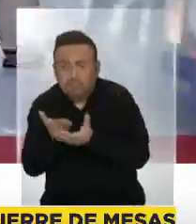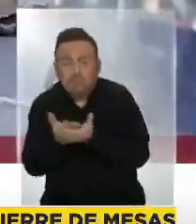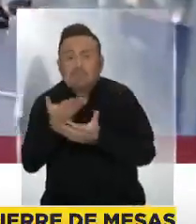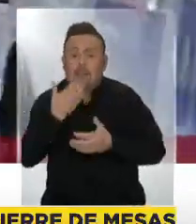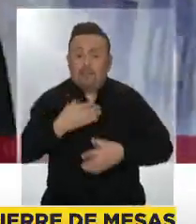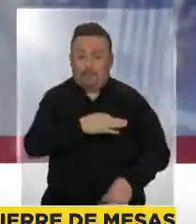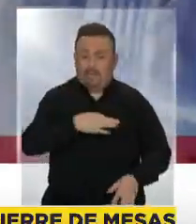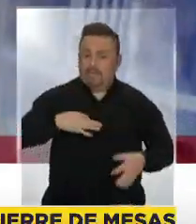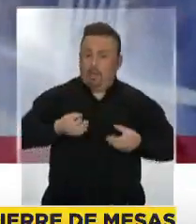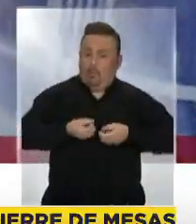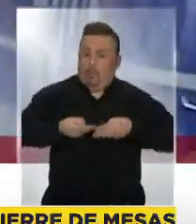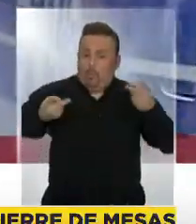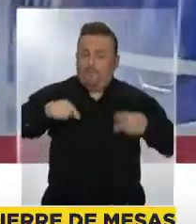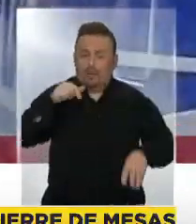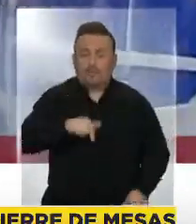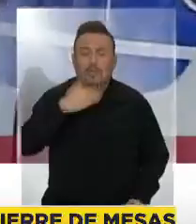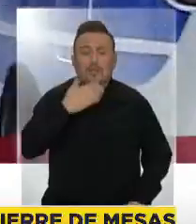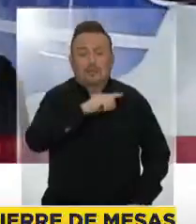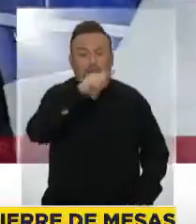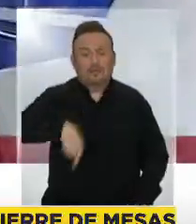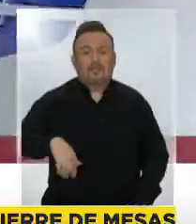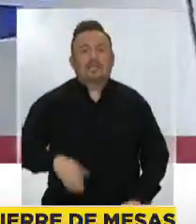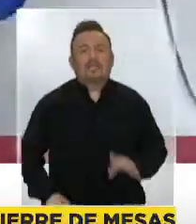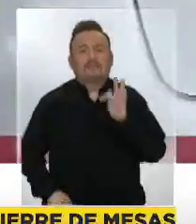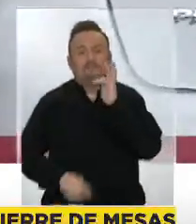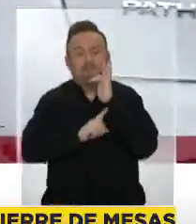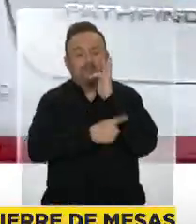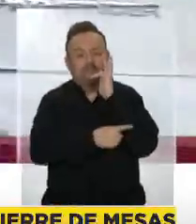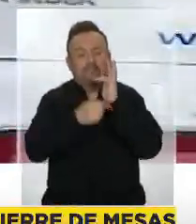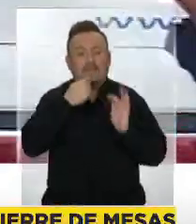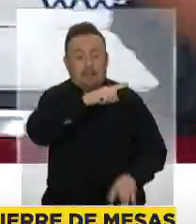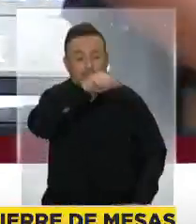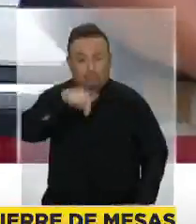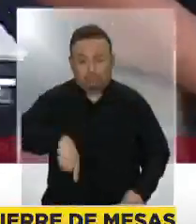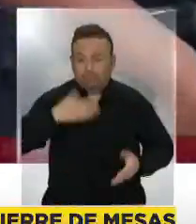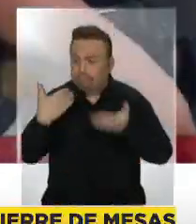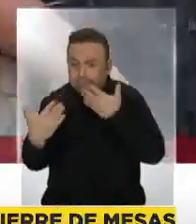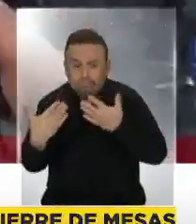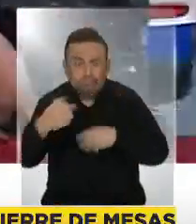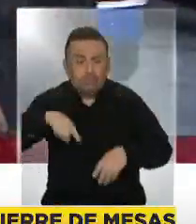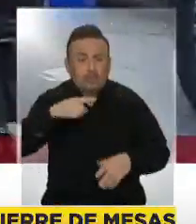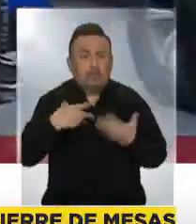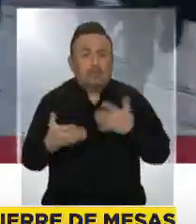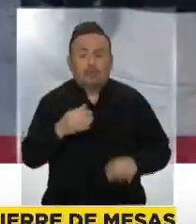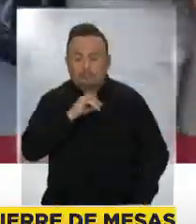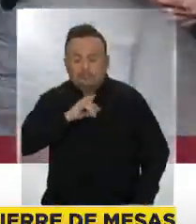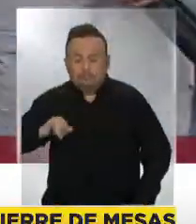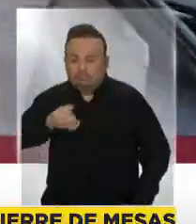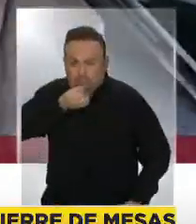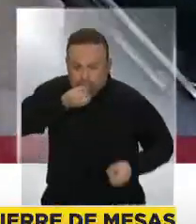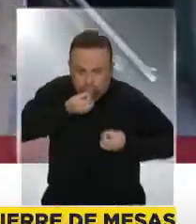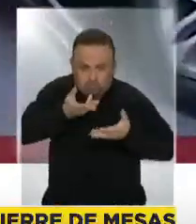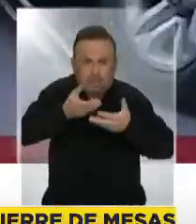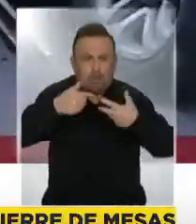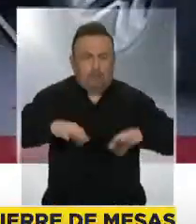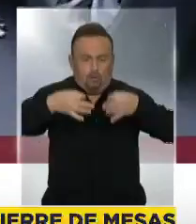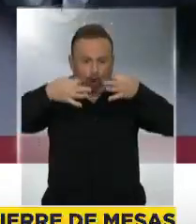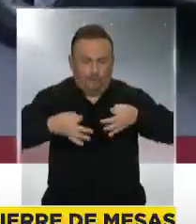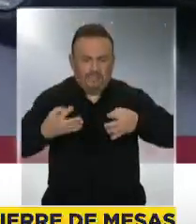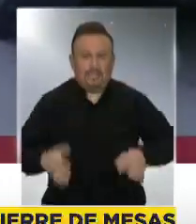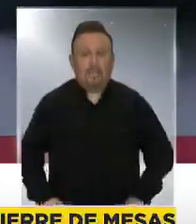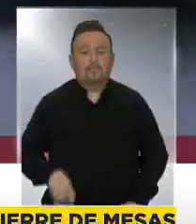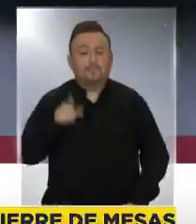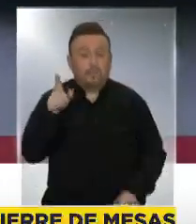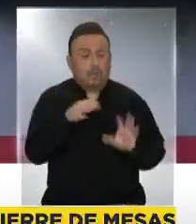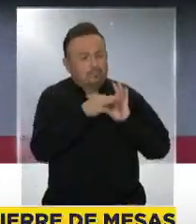Público. Llegó el fiscal, ya está conversando con los funcionarios para poder entregar una vocería dentro de los próximos minutos. Sí, tú entregas